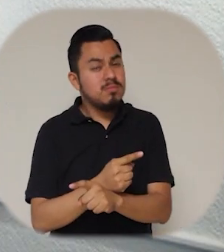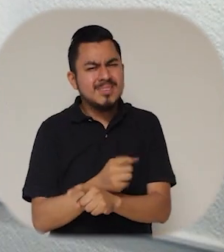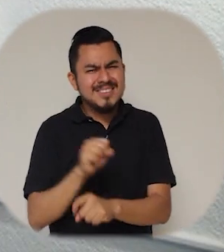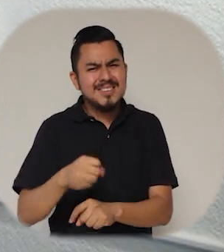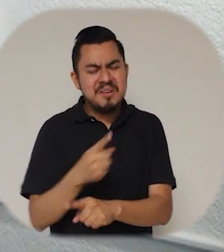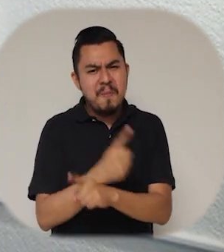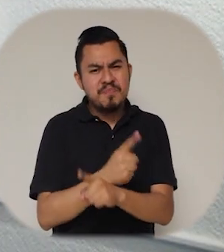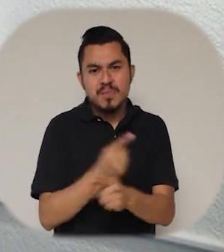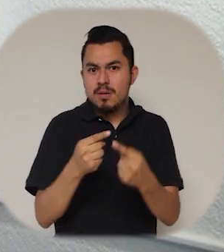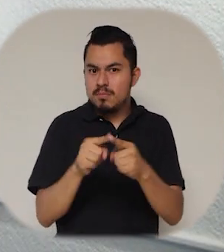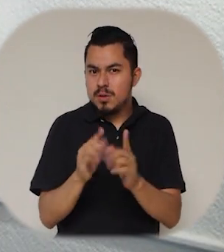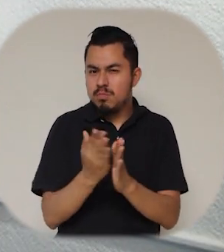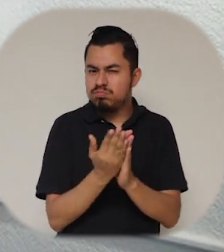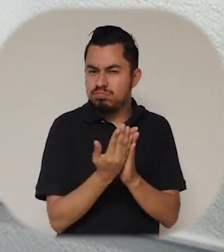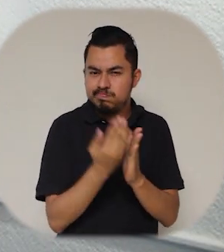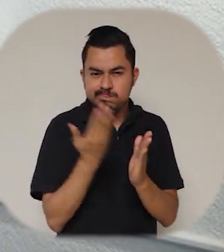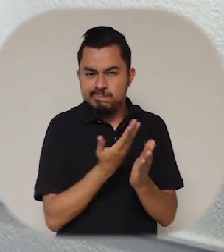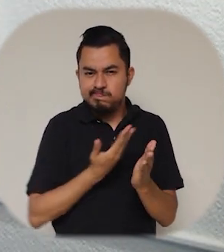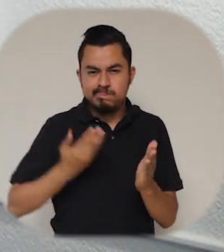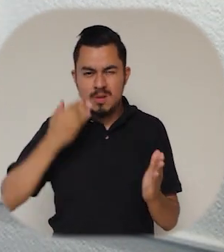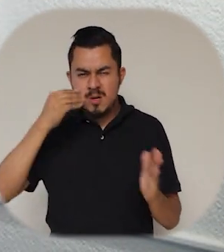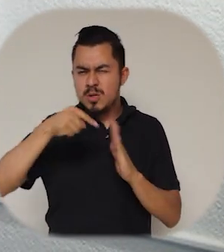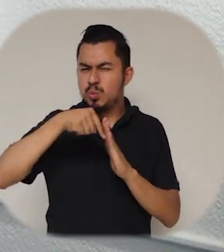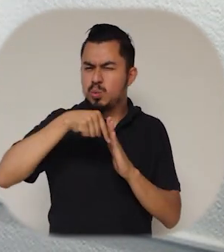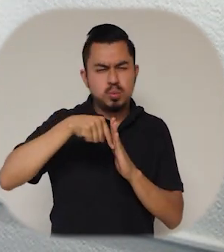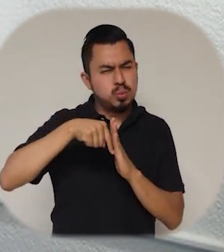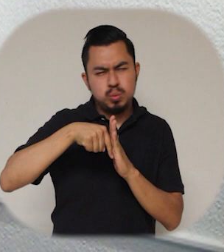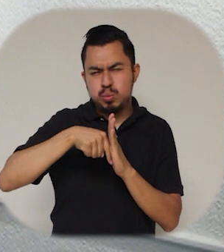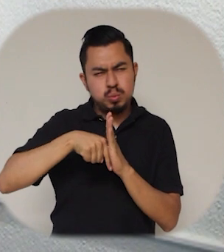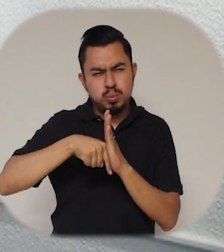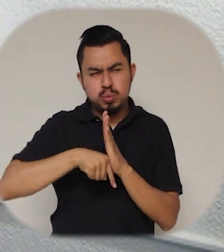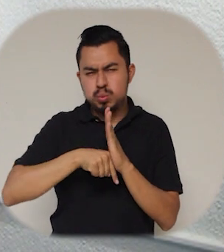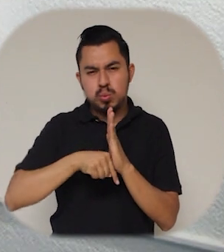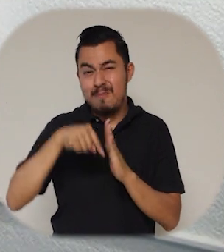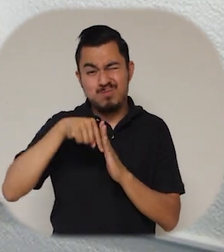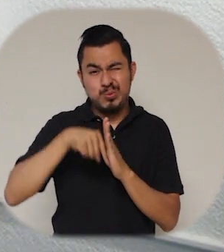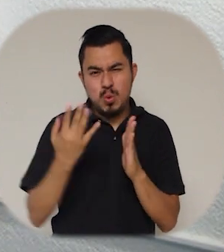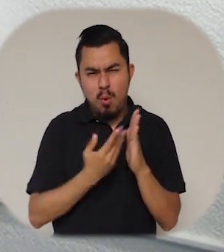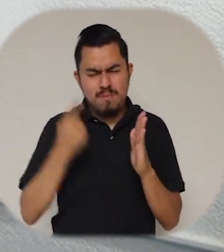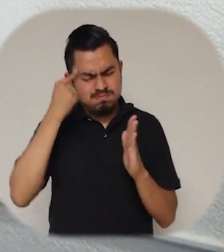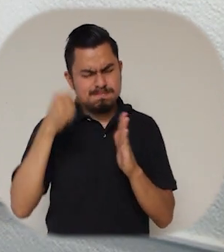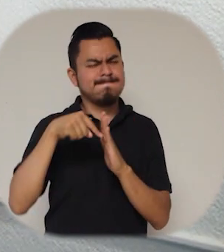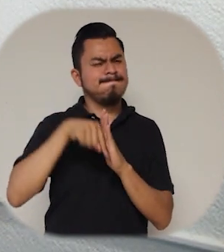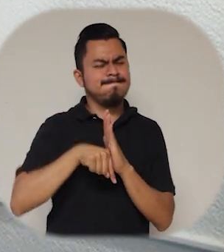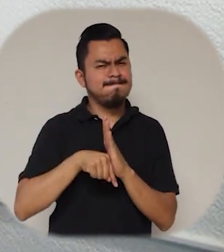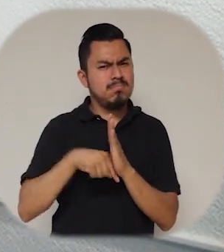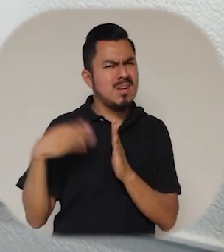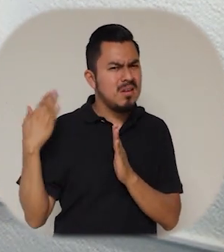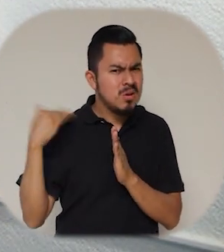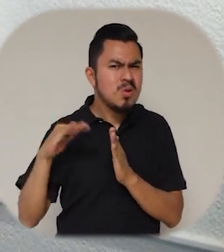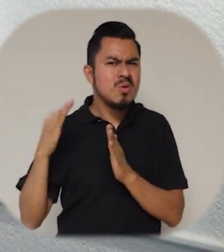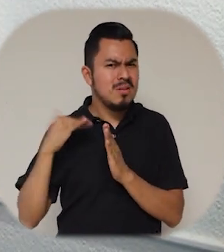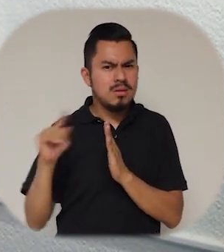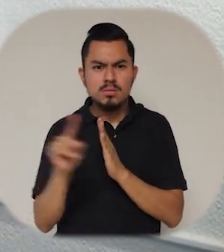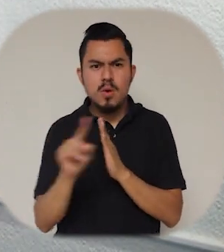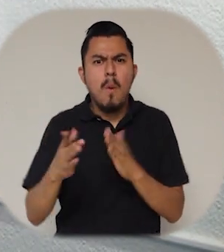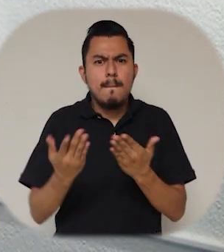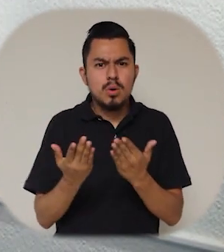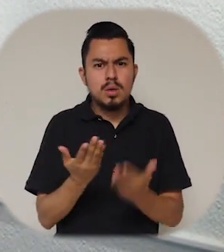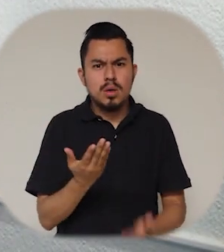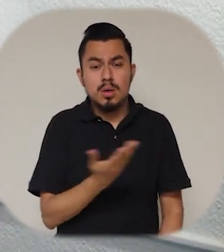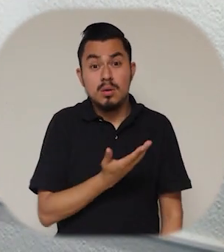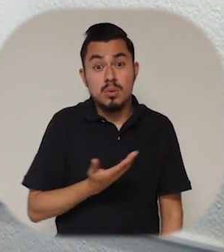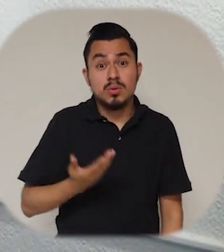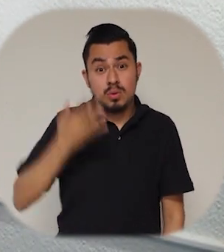más profunda, de una manera más profunda, no es algo común. Porque el hecho de haber creído en Jesús Cristo, que estuvo en la cruz